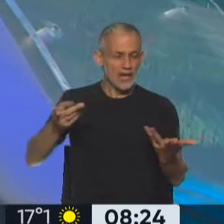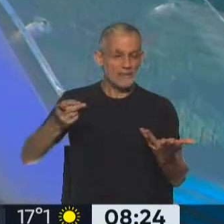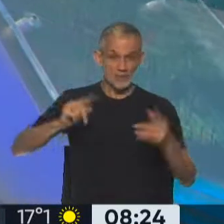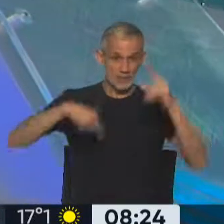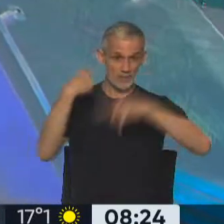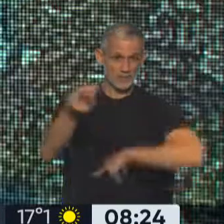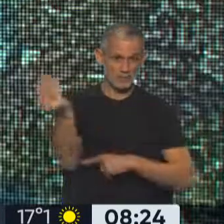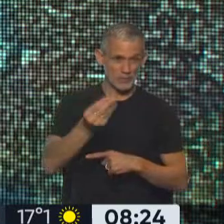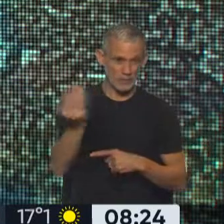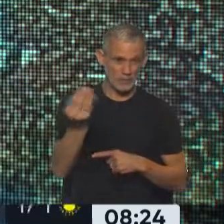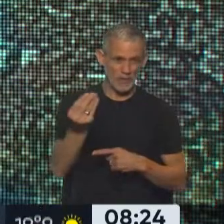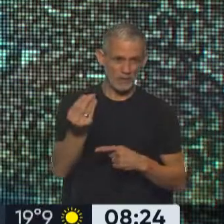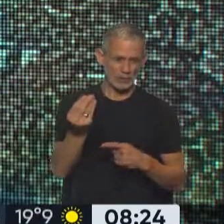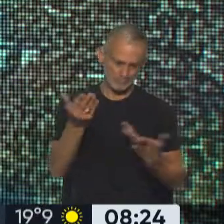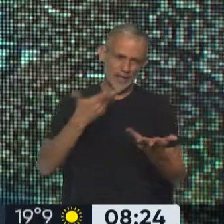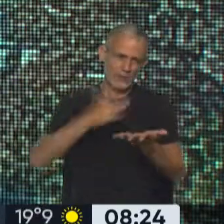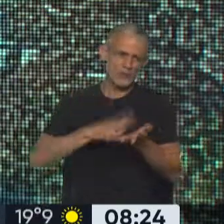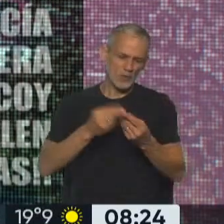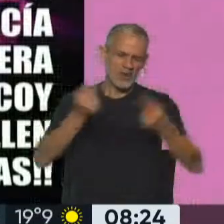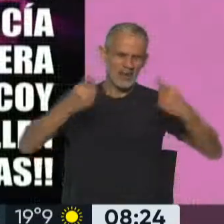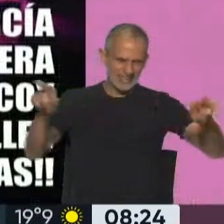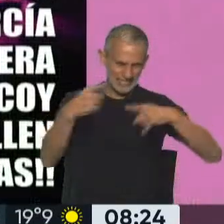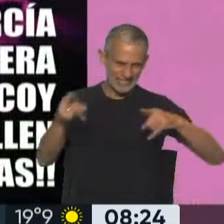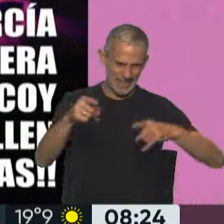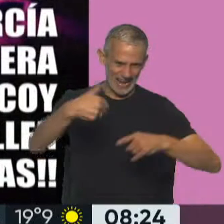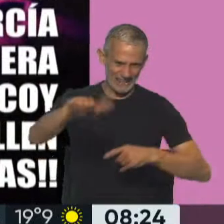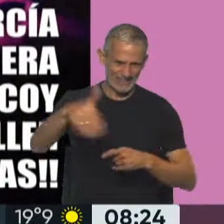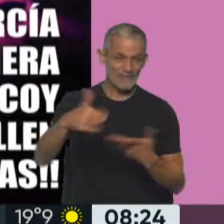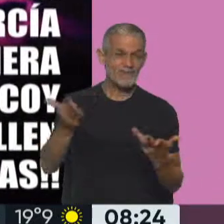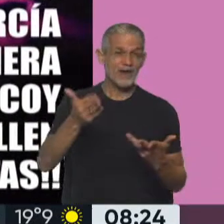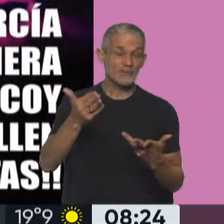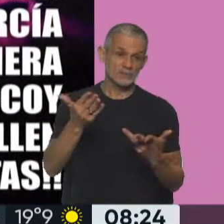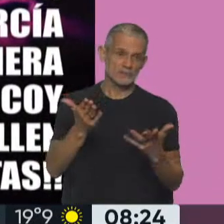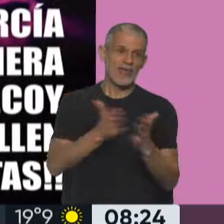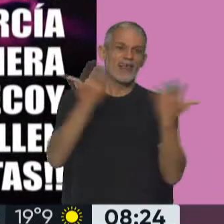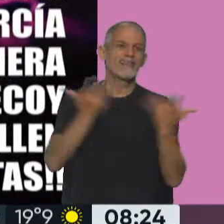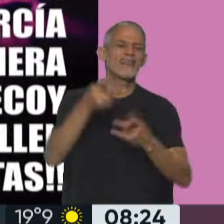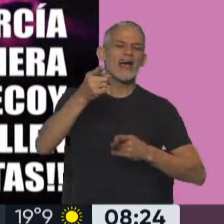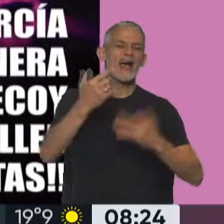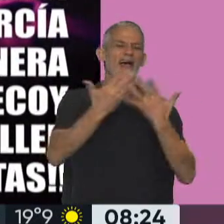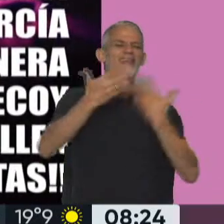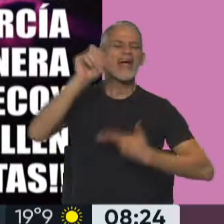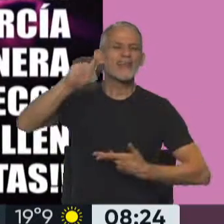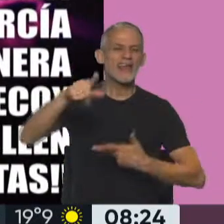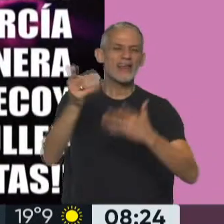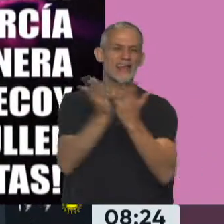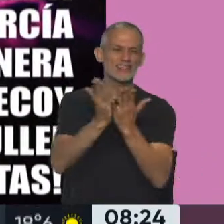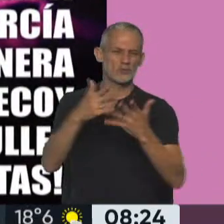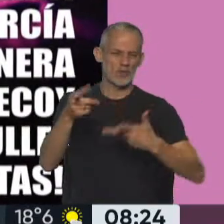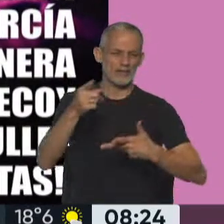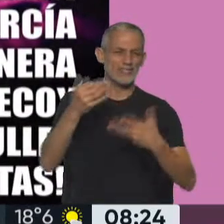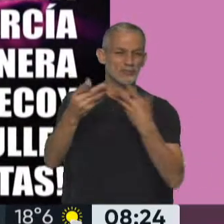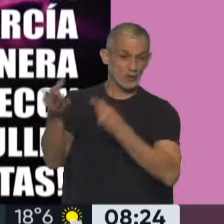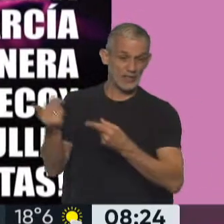próximo sábado vamos a estar hablando del recital que se va a organizar es el día del estudiante solidario verdad en 2007